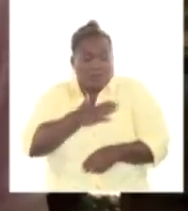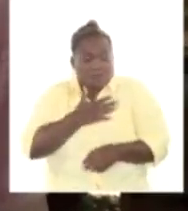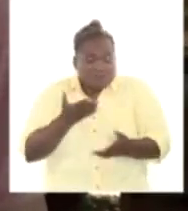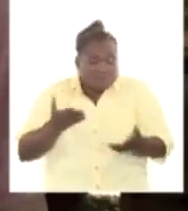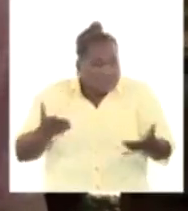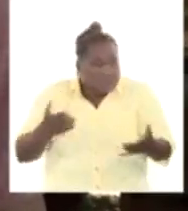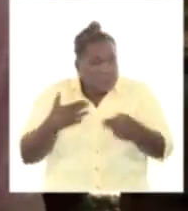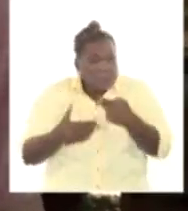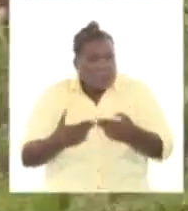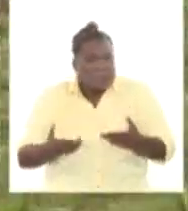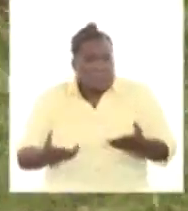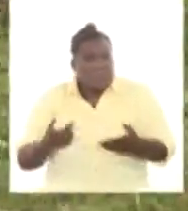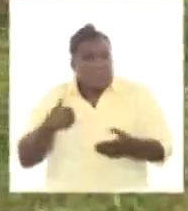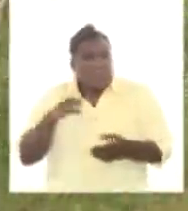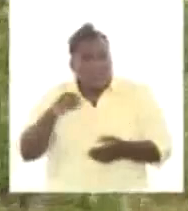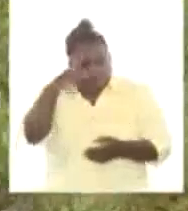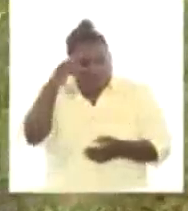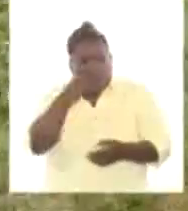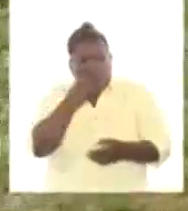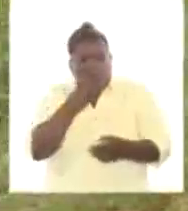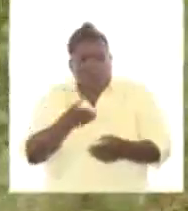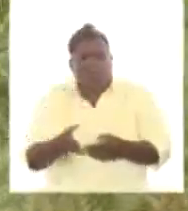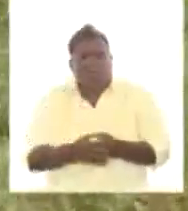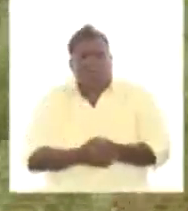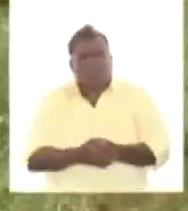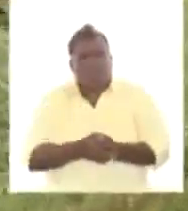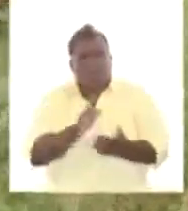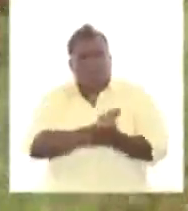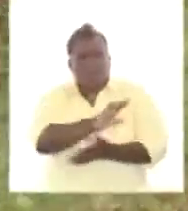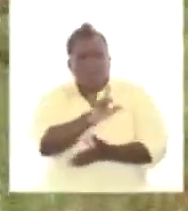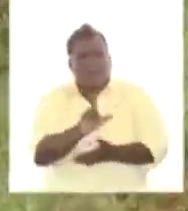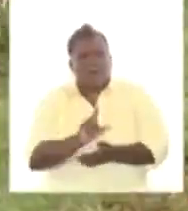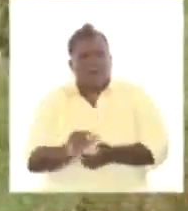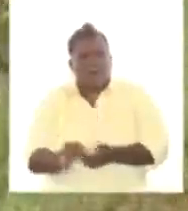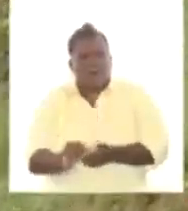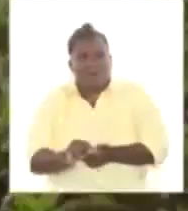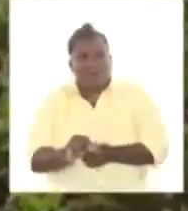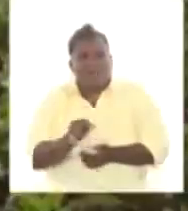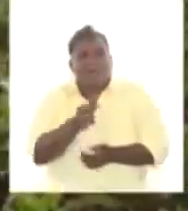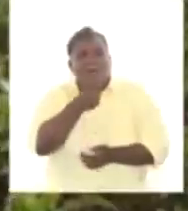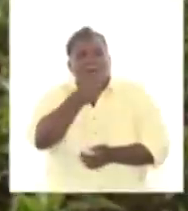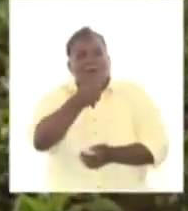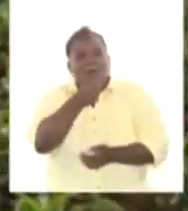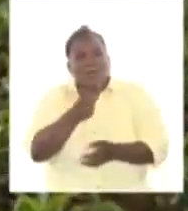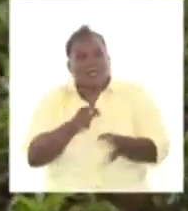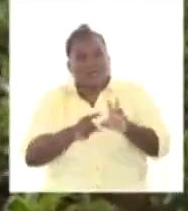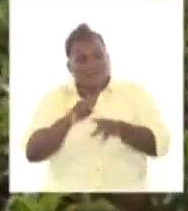representarlo. Yo digo que sí. En Mayabeque, Marlene Cabo Verde, Sistema Informativo de la Televisión Cubana.